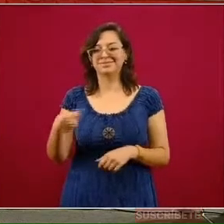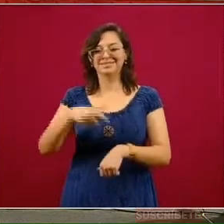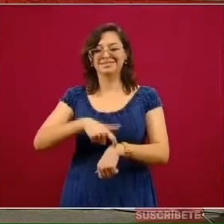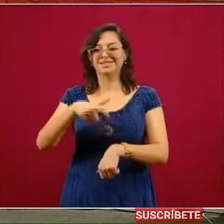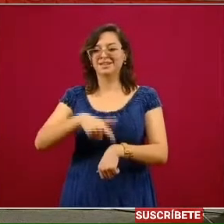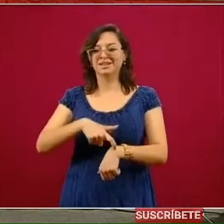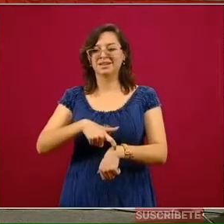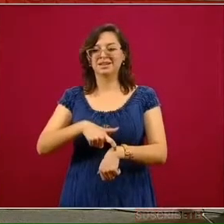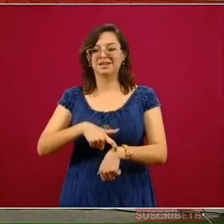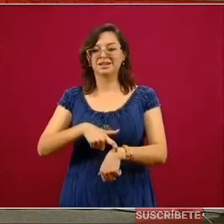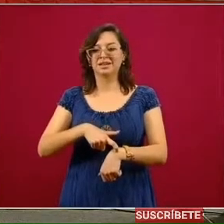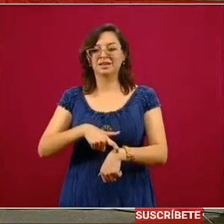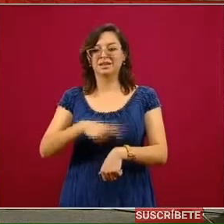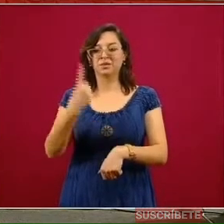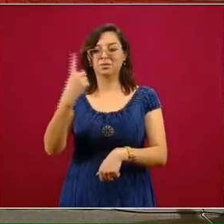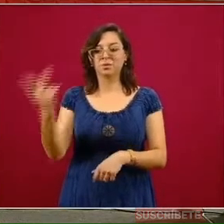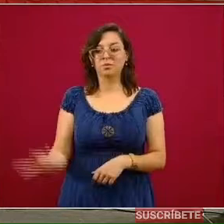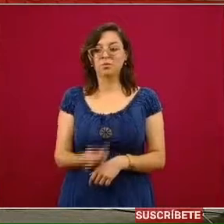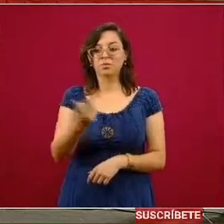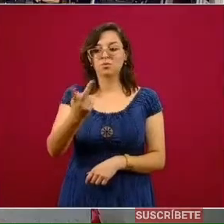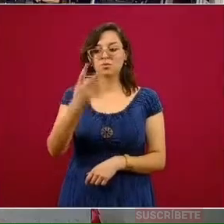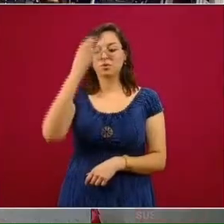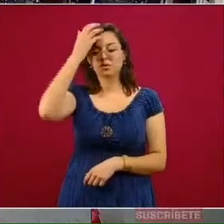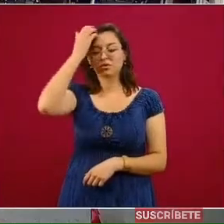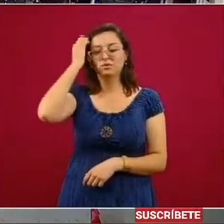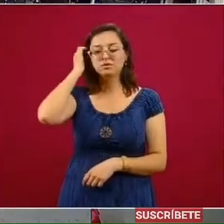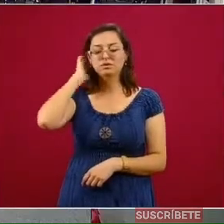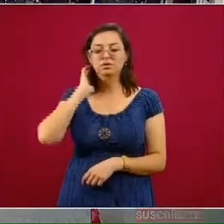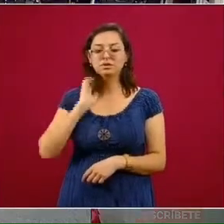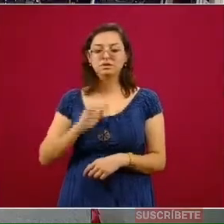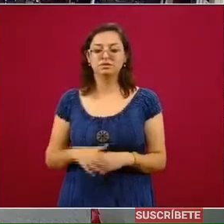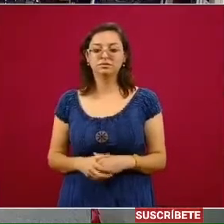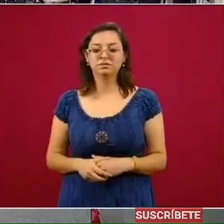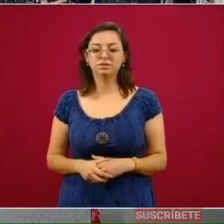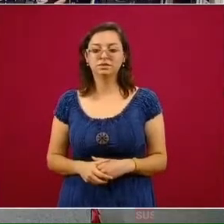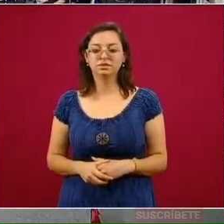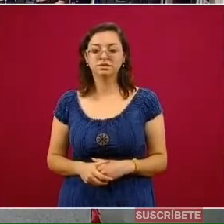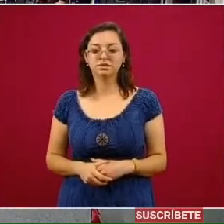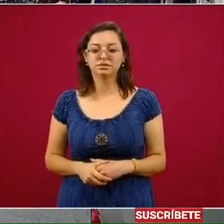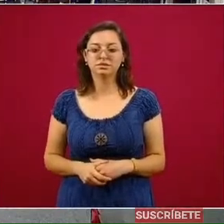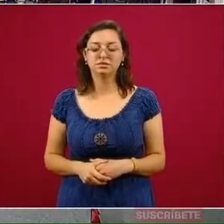transmisión. Vamos a tomar una pregunta, nada más, la de usted.